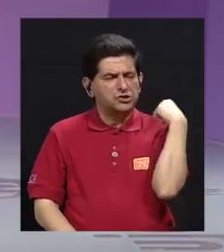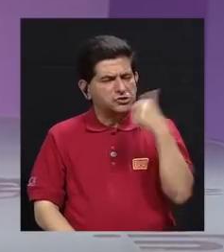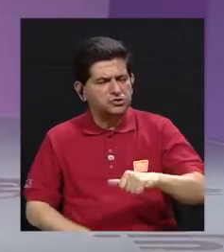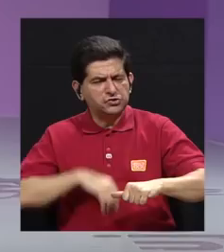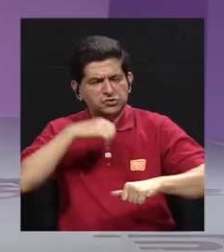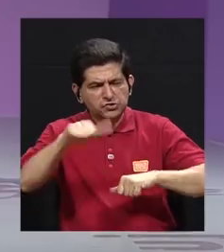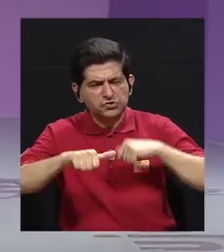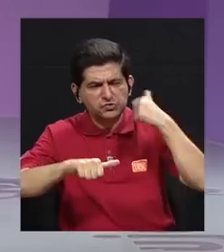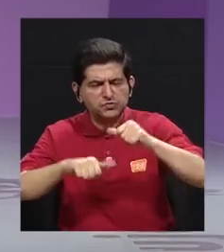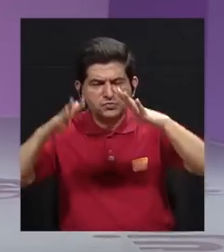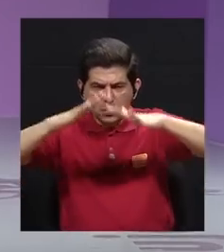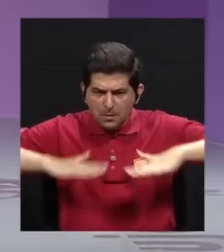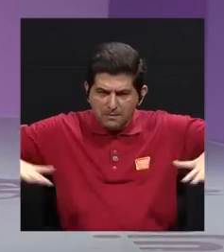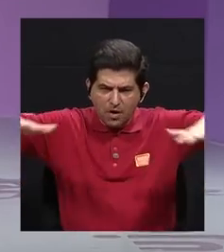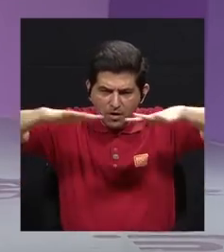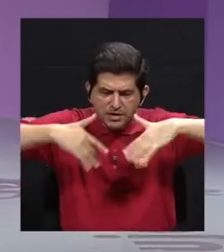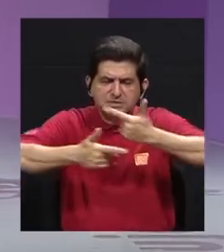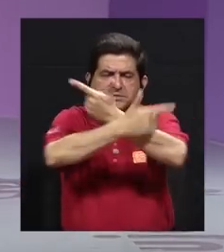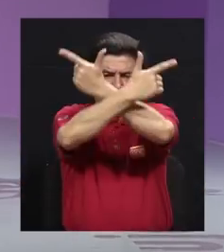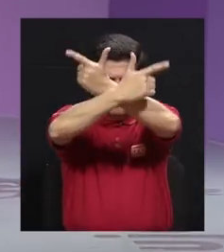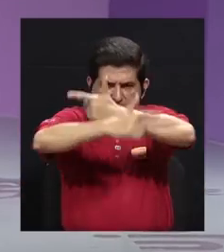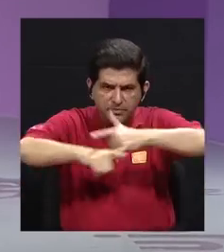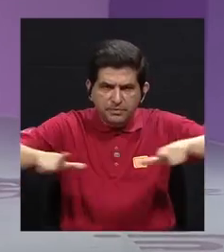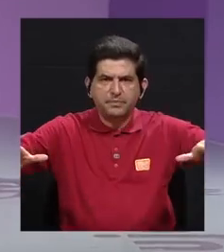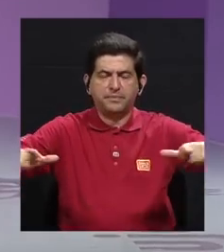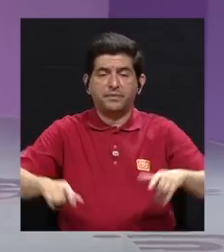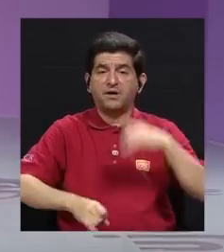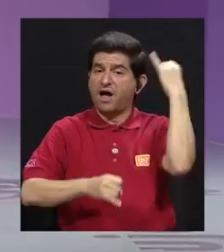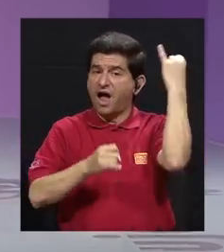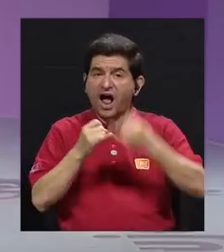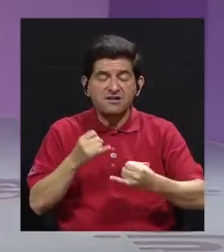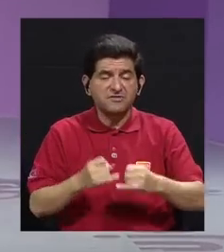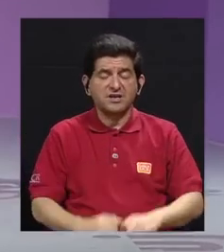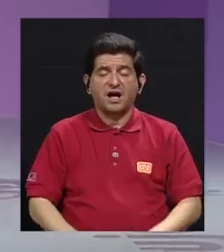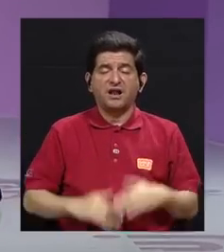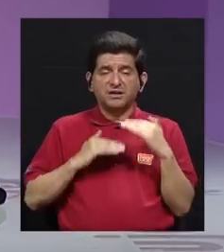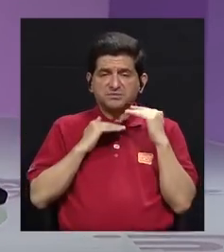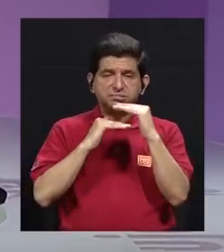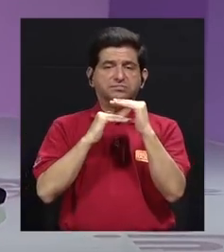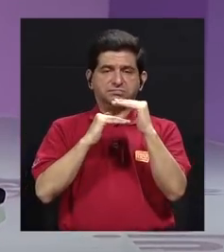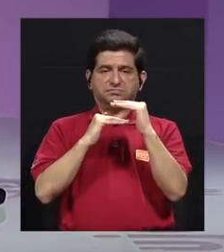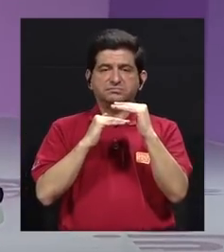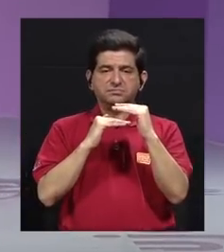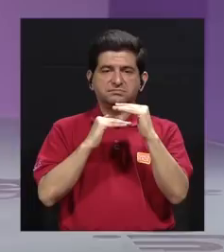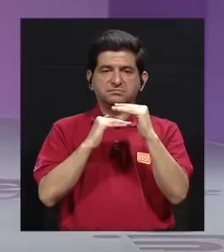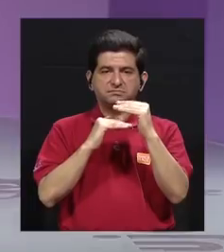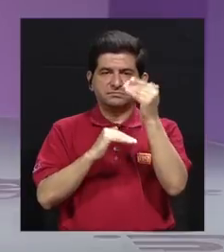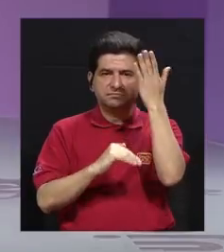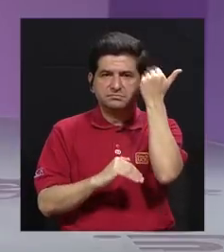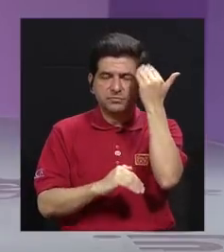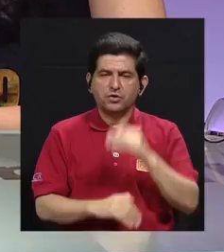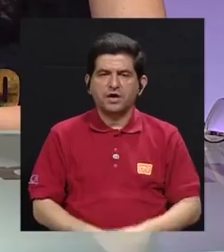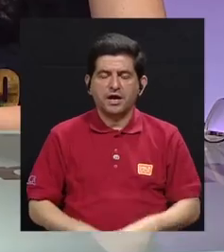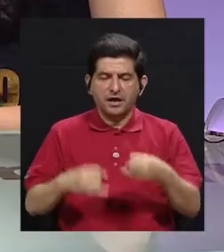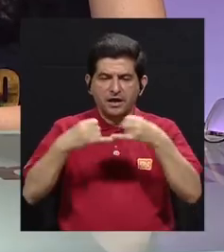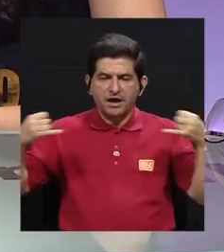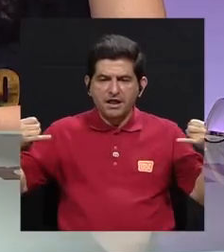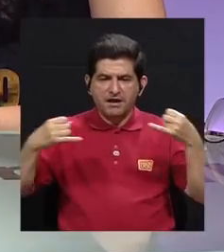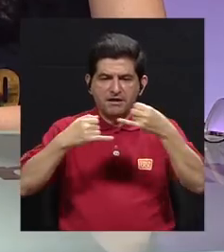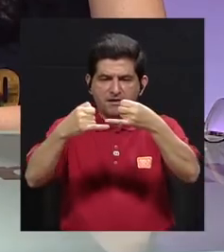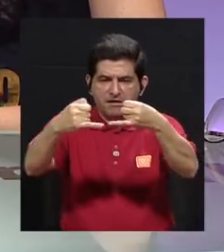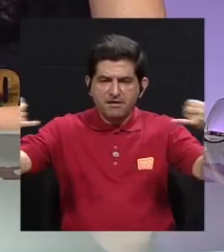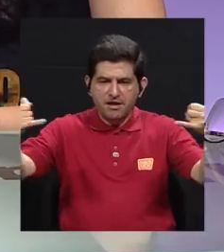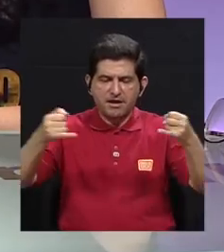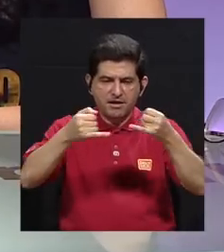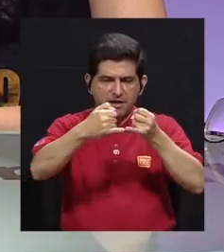que ha luchado por un espacio de libertad ha terminado cercado por